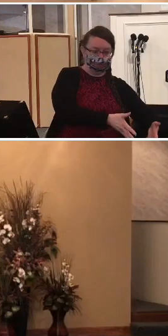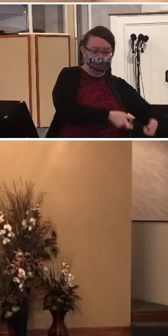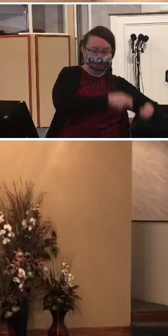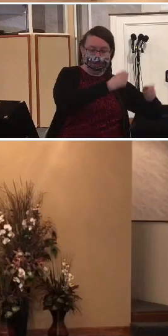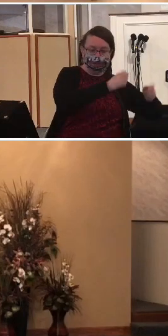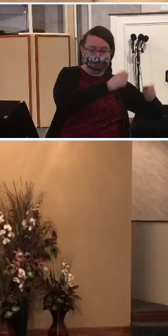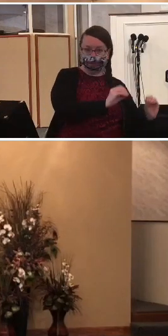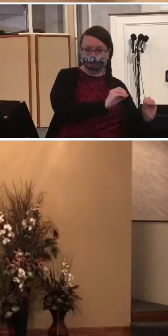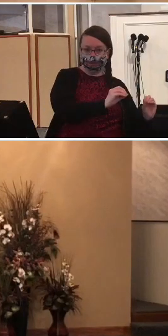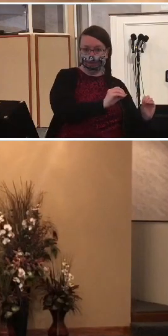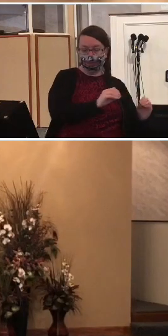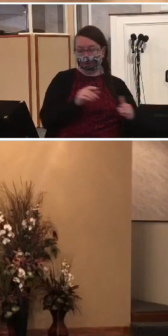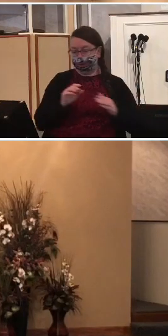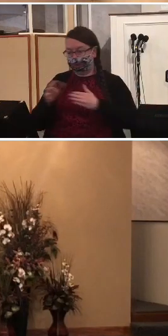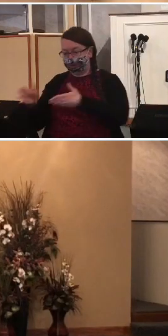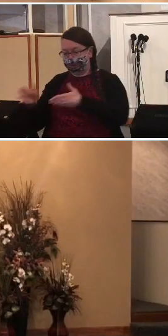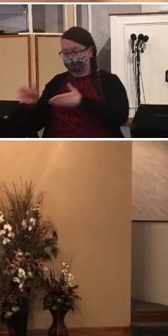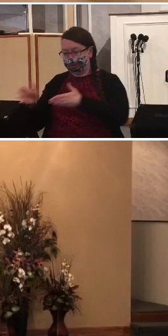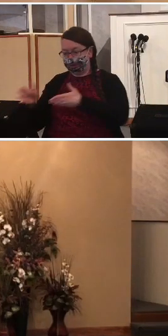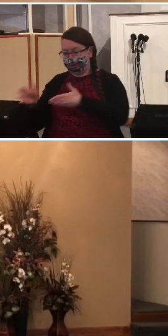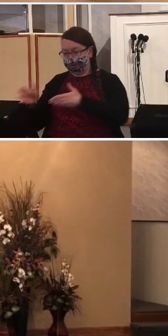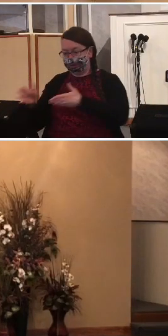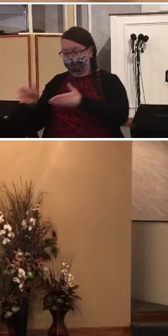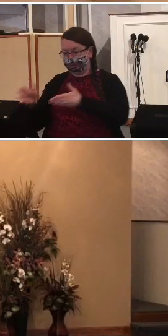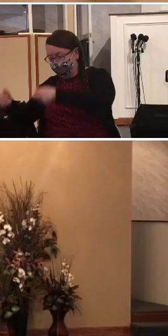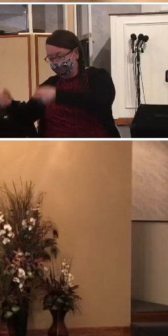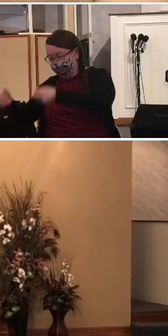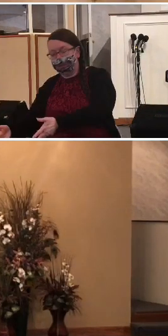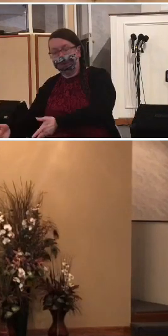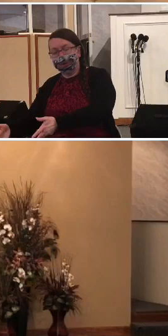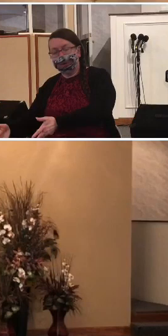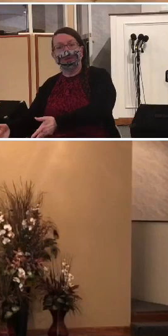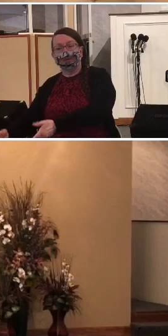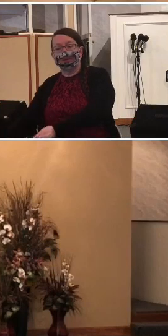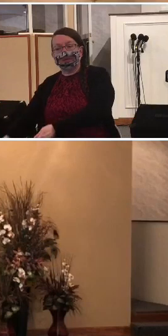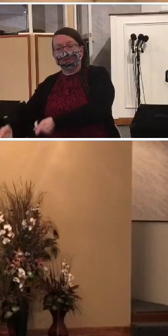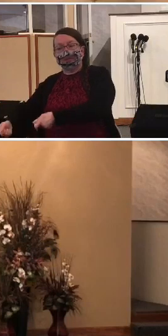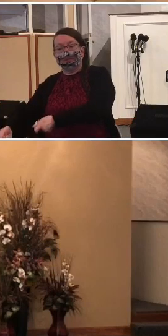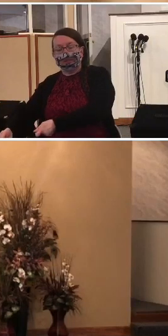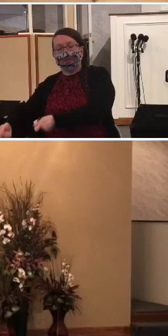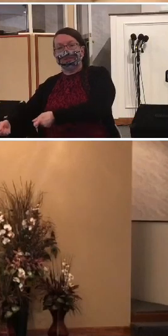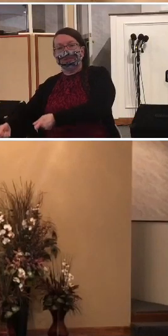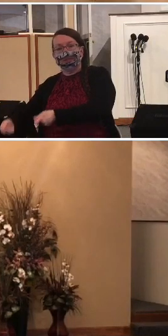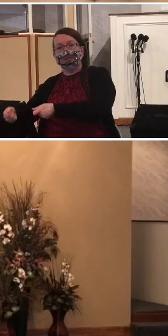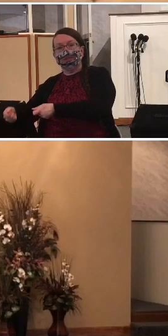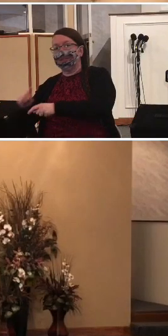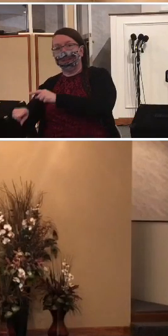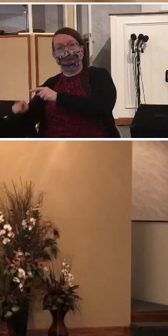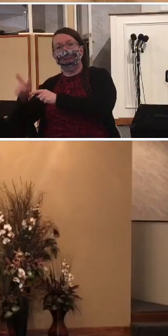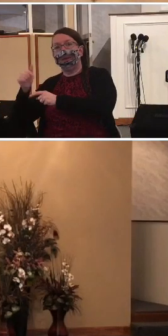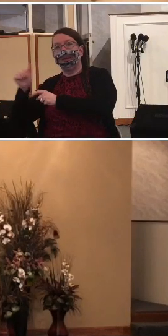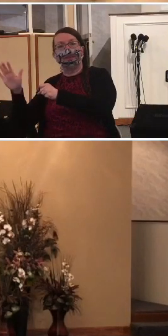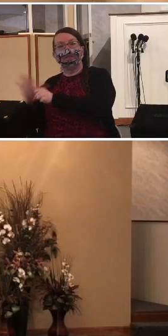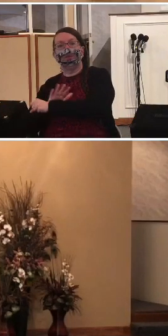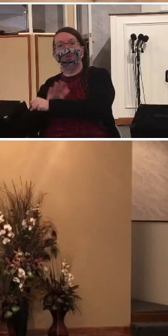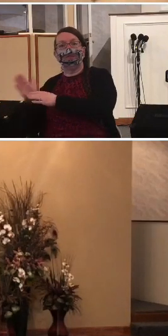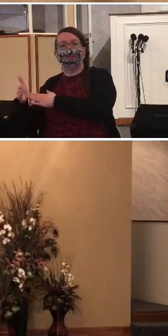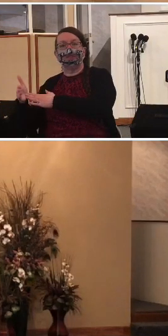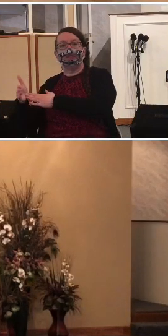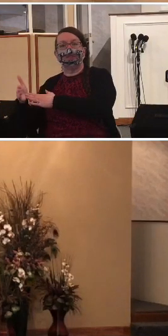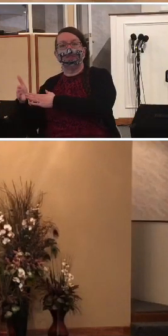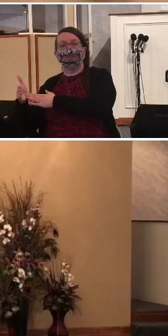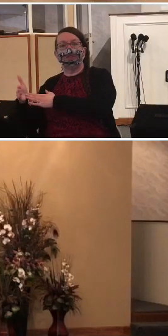y hallarán. Lanzaron, por lo tanto, y ahora no podían sacarlo por la multitud de peces.